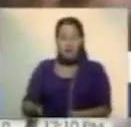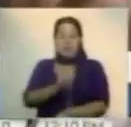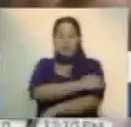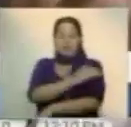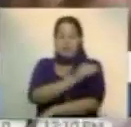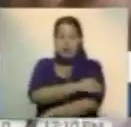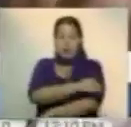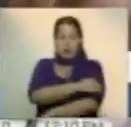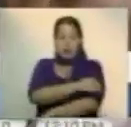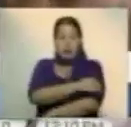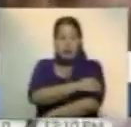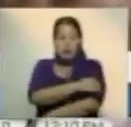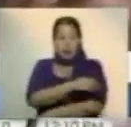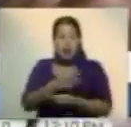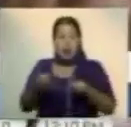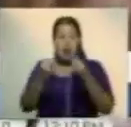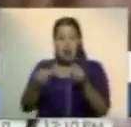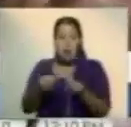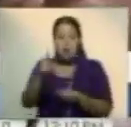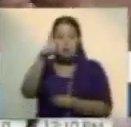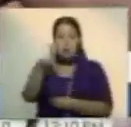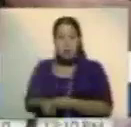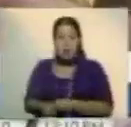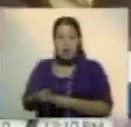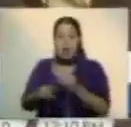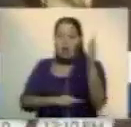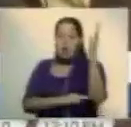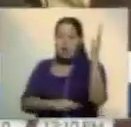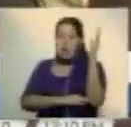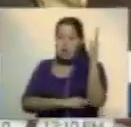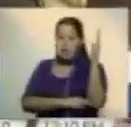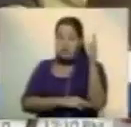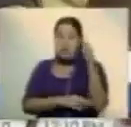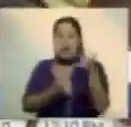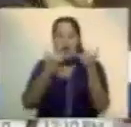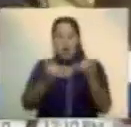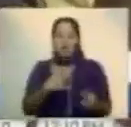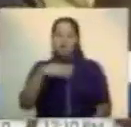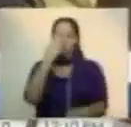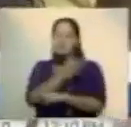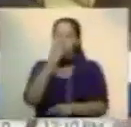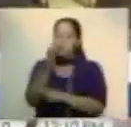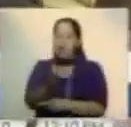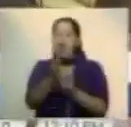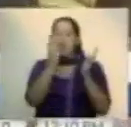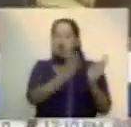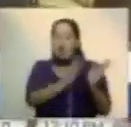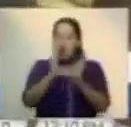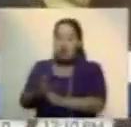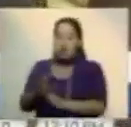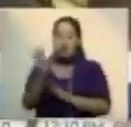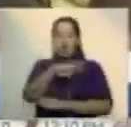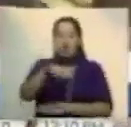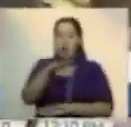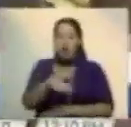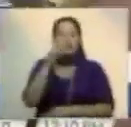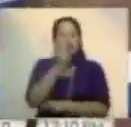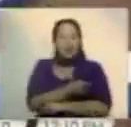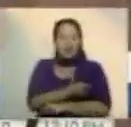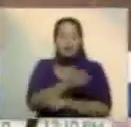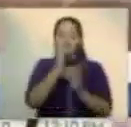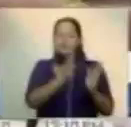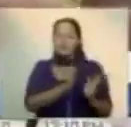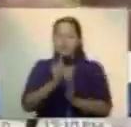ultraderecha y a la cúpula eclesiástica, donde los está ubicando en su lugar, en el lugar que les corresponde. Entonces, ¿qué es lo que hay que